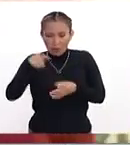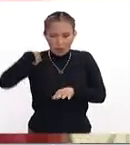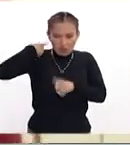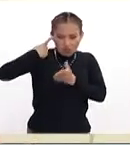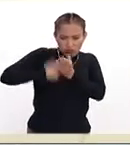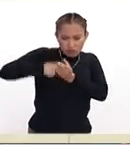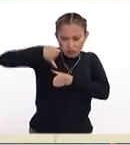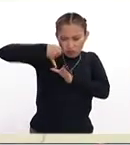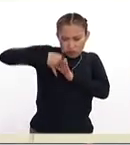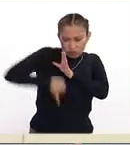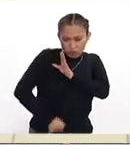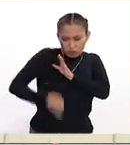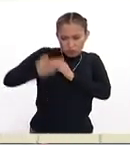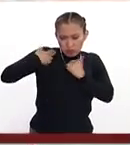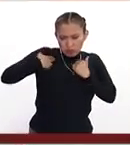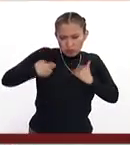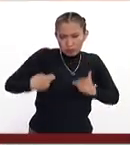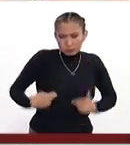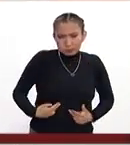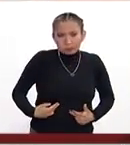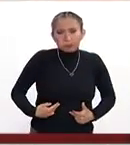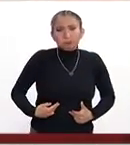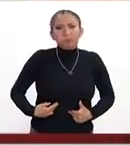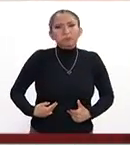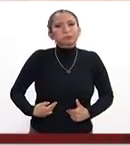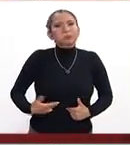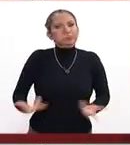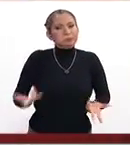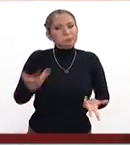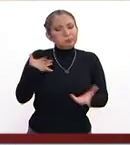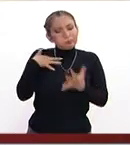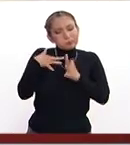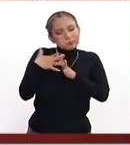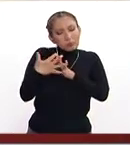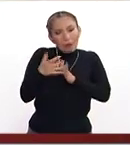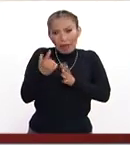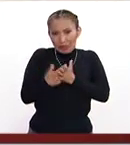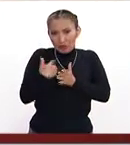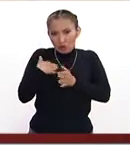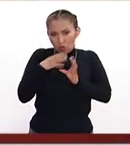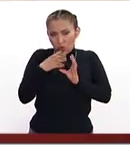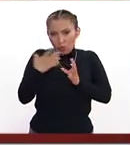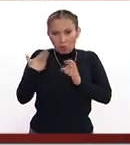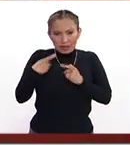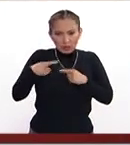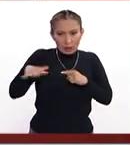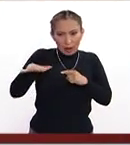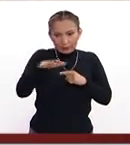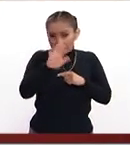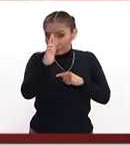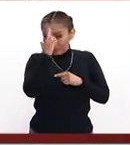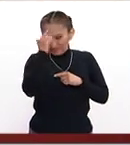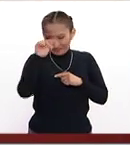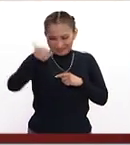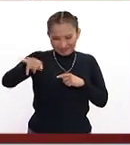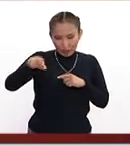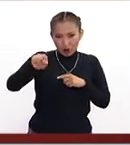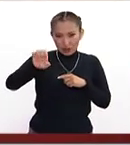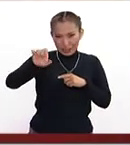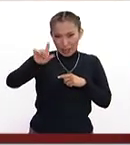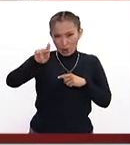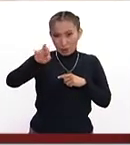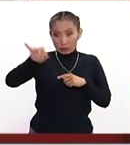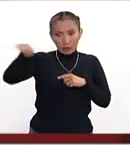mundos subterráneos que se entretejen dentro de nosotros. Hay que recordar que José Luis Cuevas fue